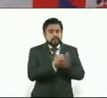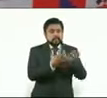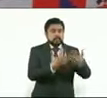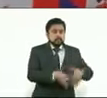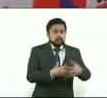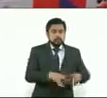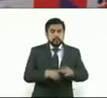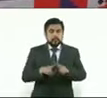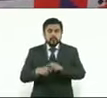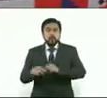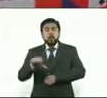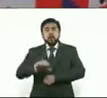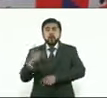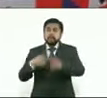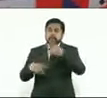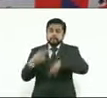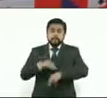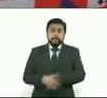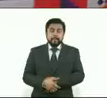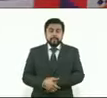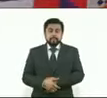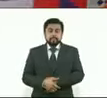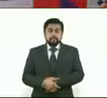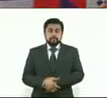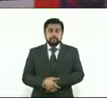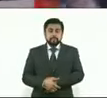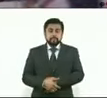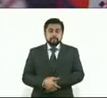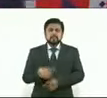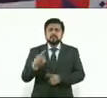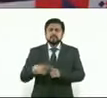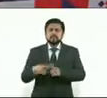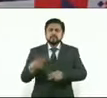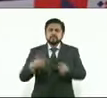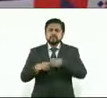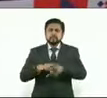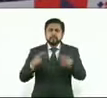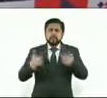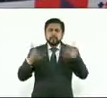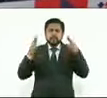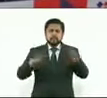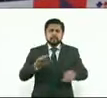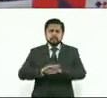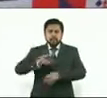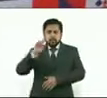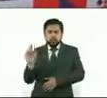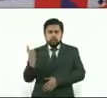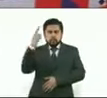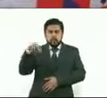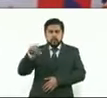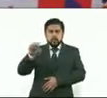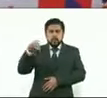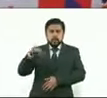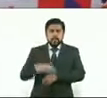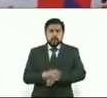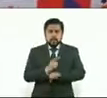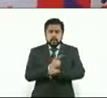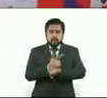hoy. Está con nosotros, en representación del rector de la Universidad Nacional Autónoma de México, el